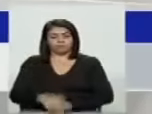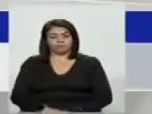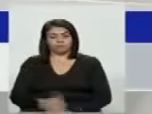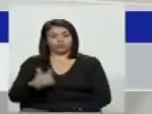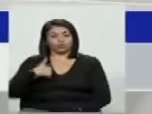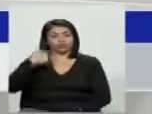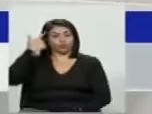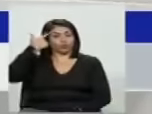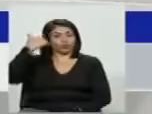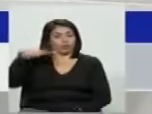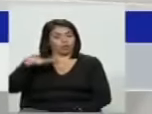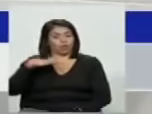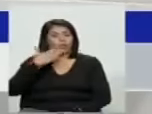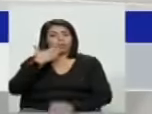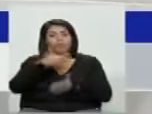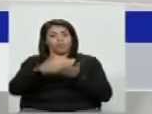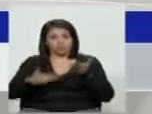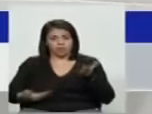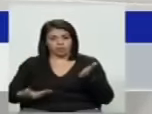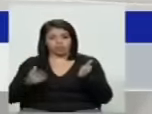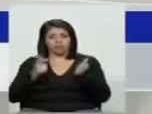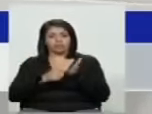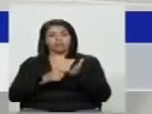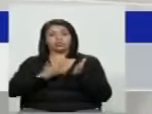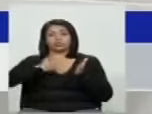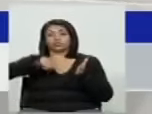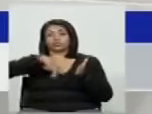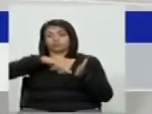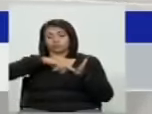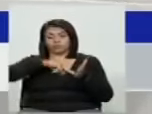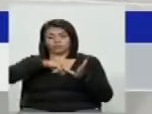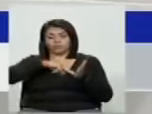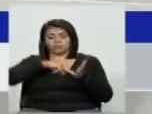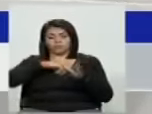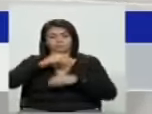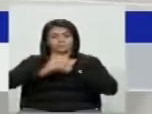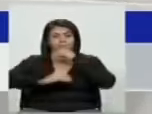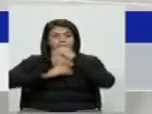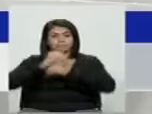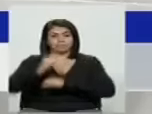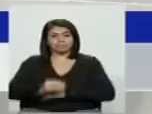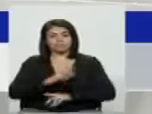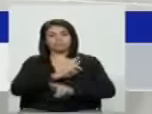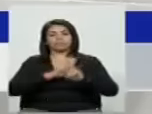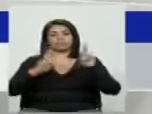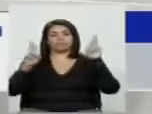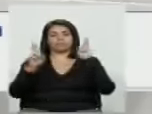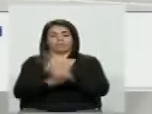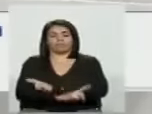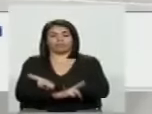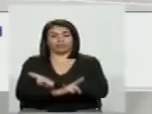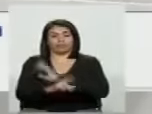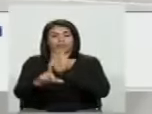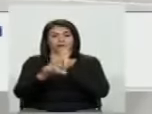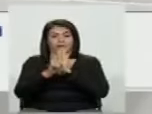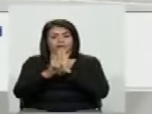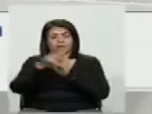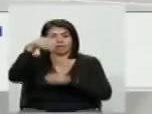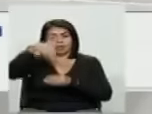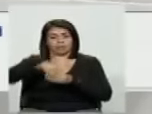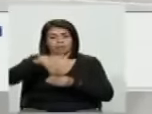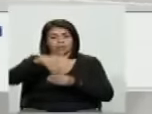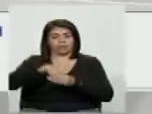Yo creo, propongo que nosotros hagamos una reforma de las leyes